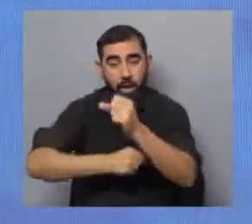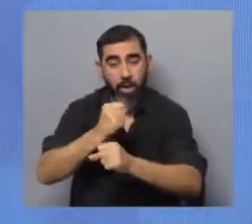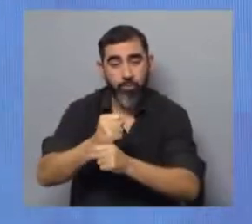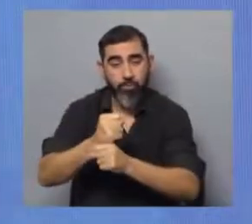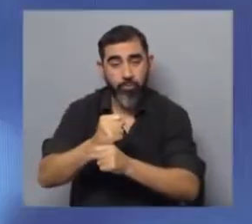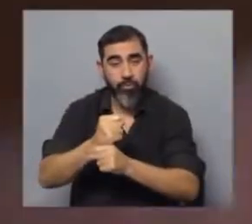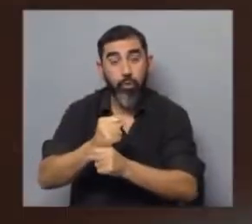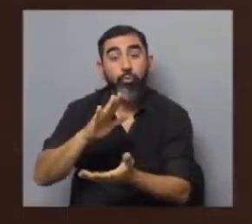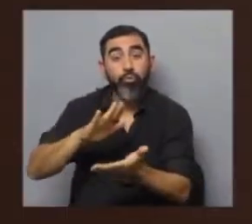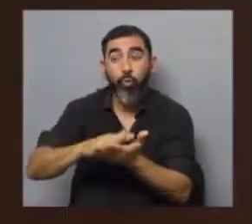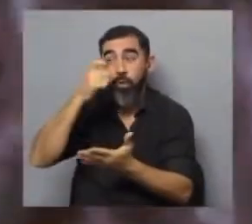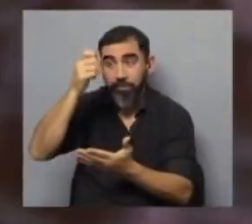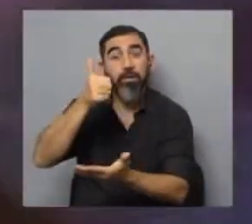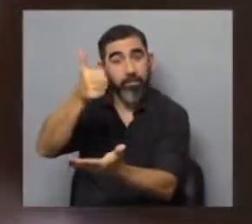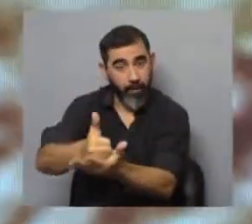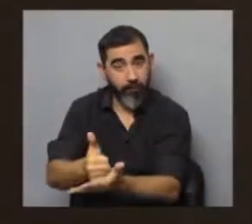cubierto por Sobreciencia.